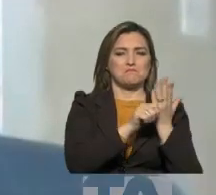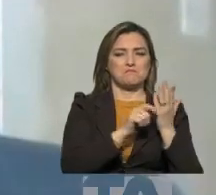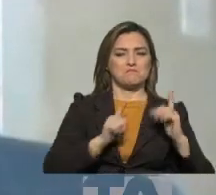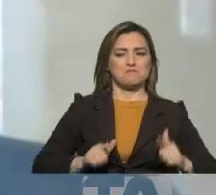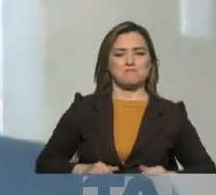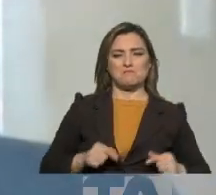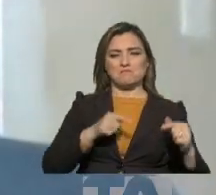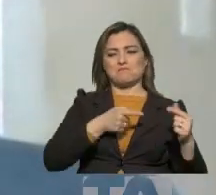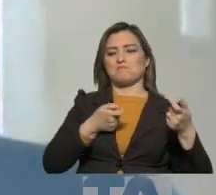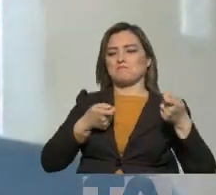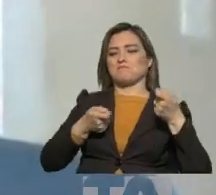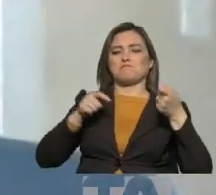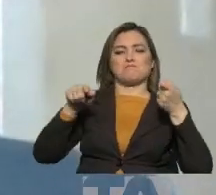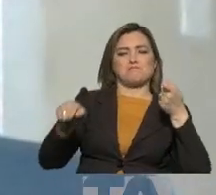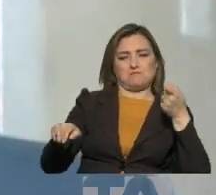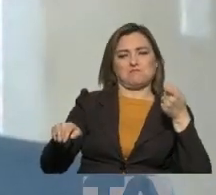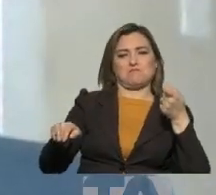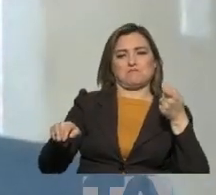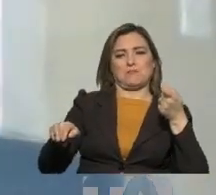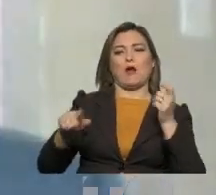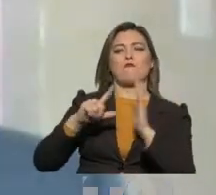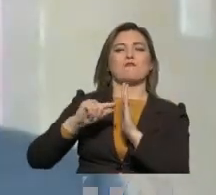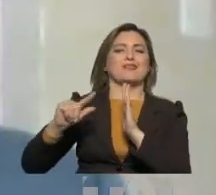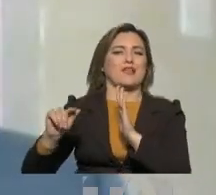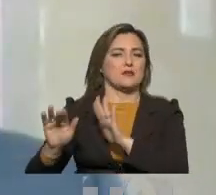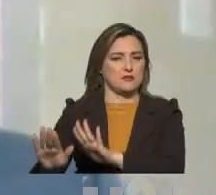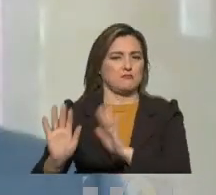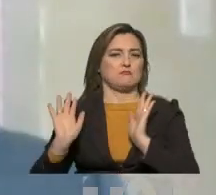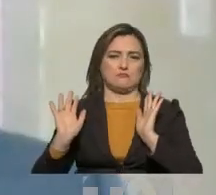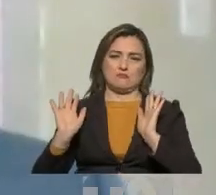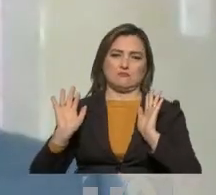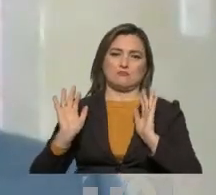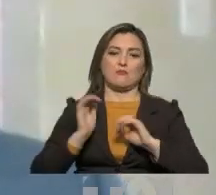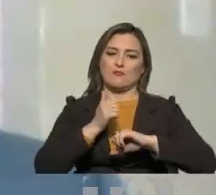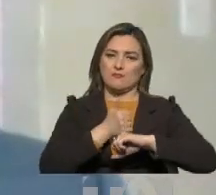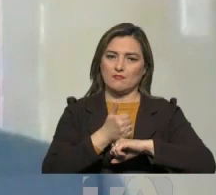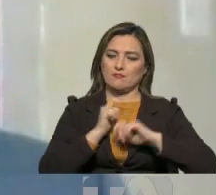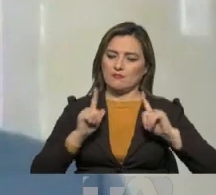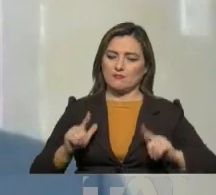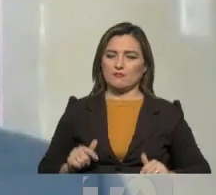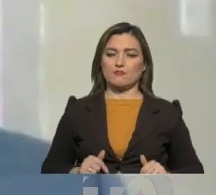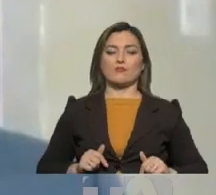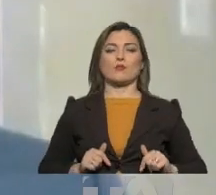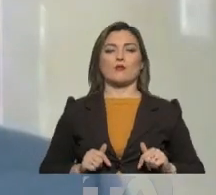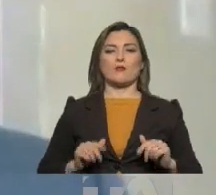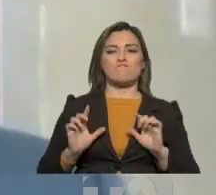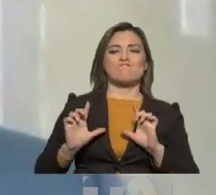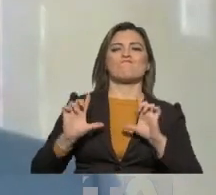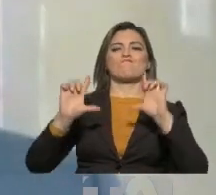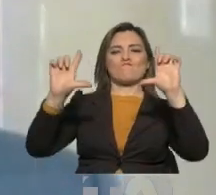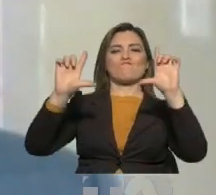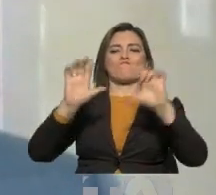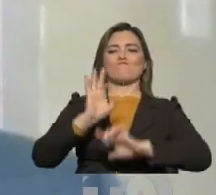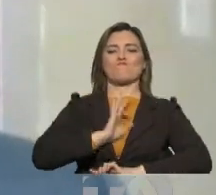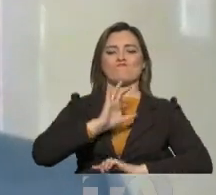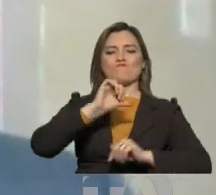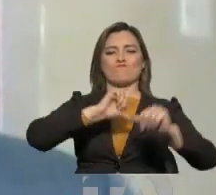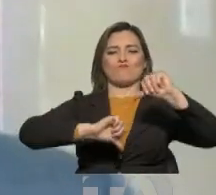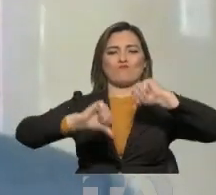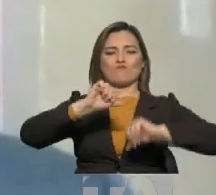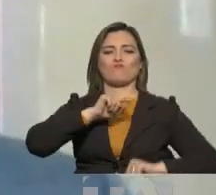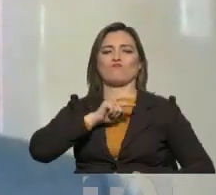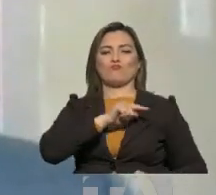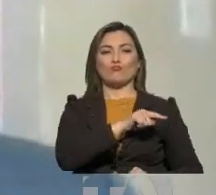comisión debe ser principalmente de gestión financiera la autoridad sanitaria y el protagonismo técnico científico del ministerio